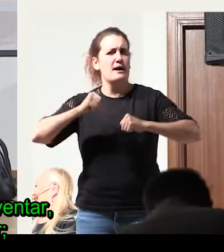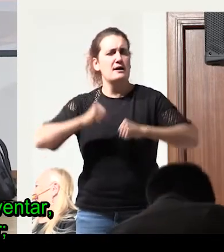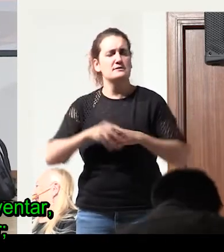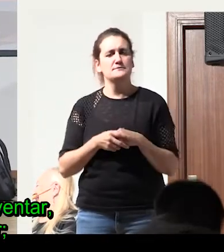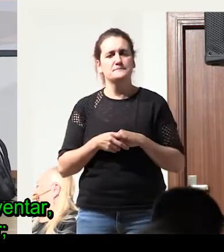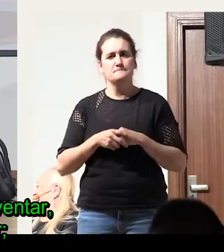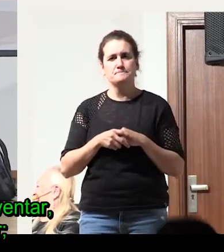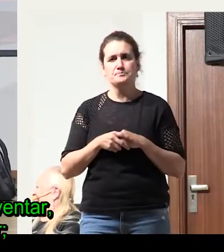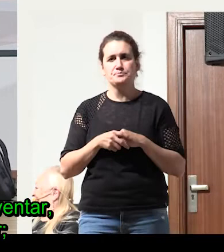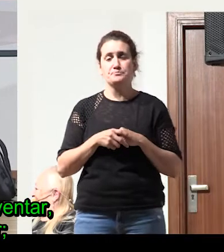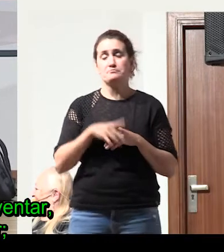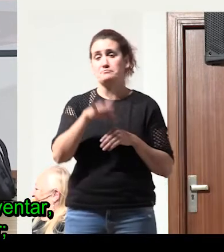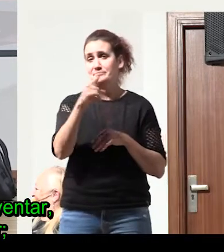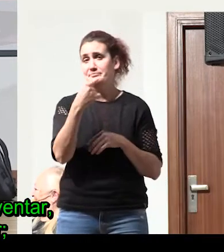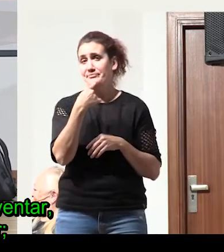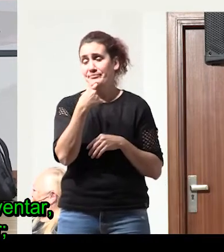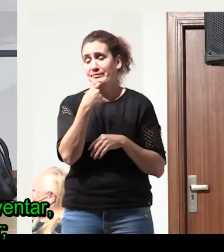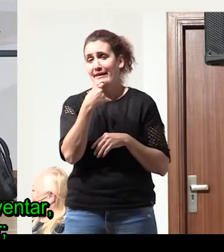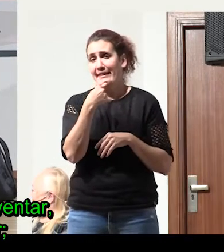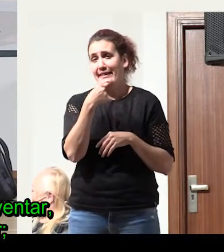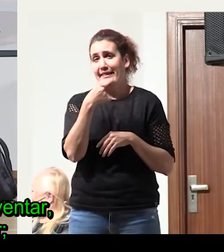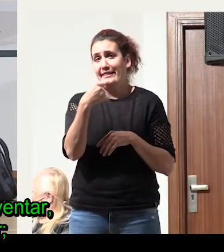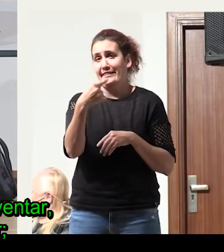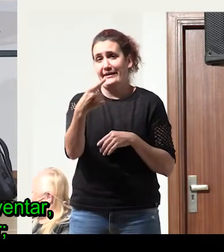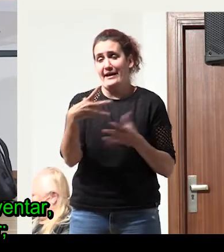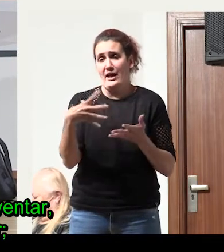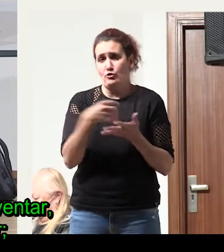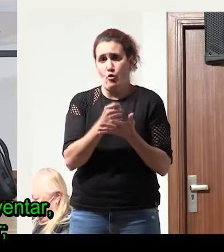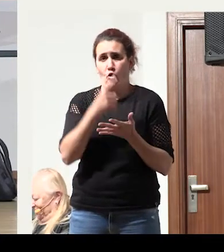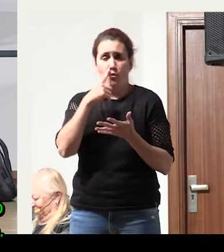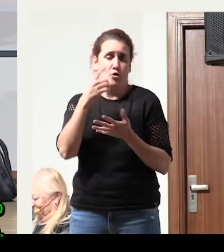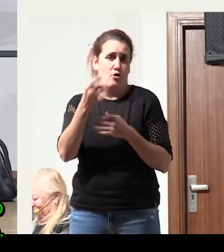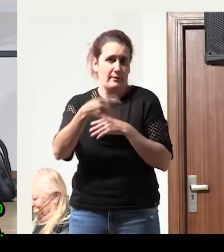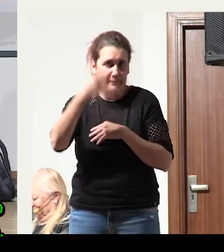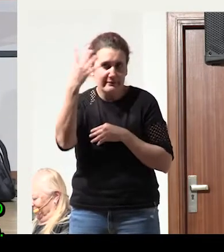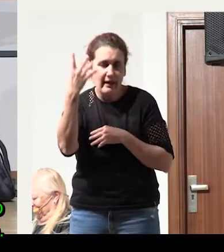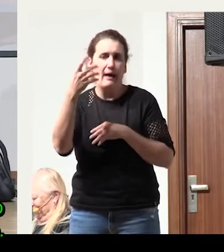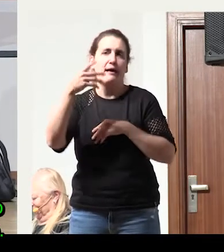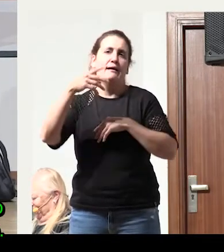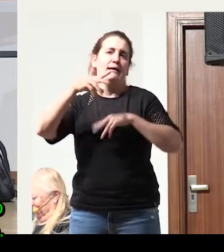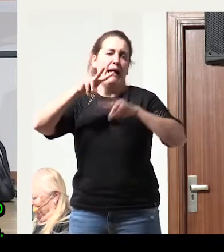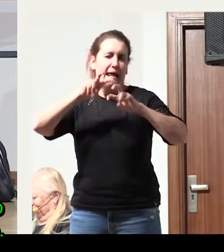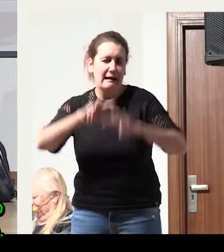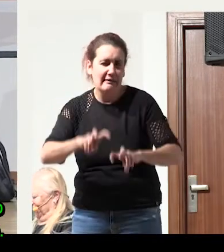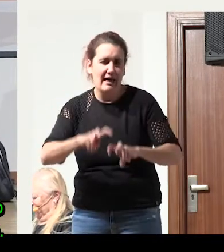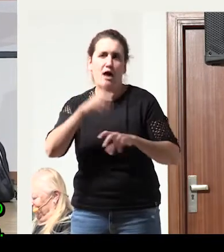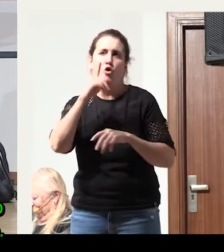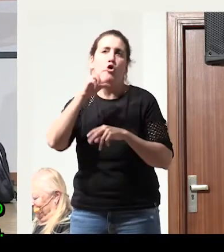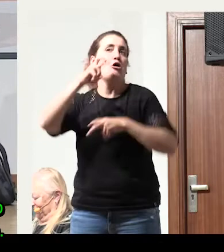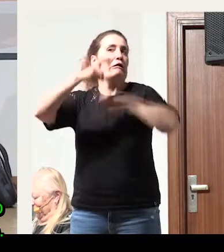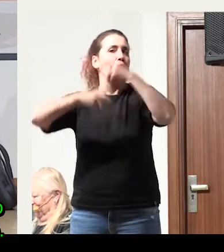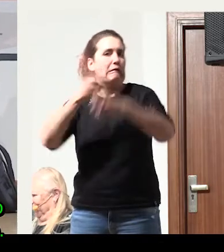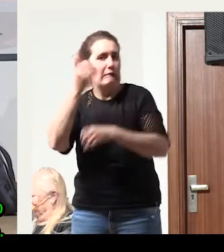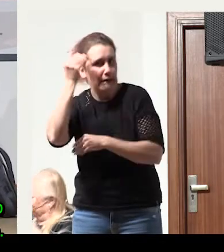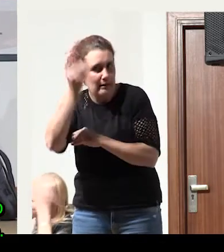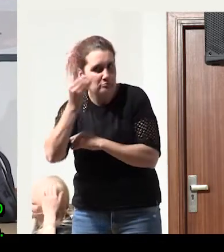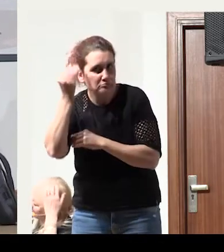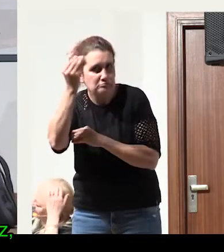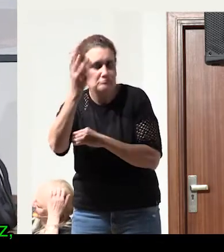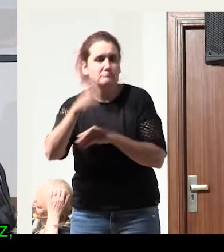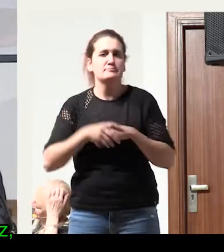Bueno, diría que está todo por inventar o por analizar o por reformular. Igual ya lo estamos viviendo y solamente hay que